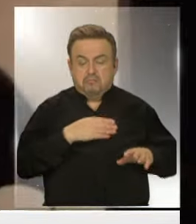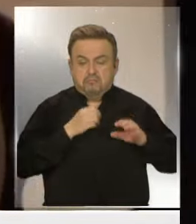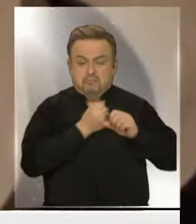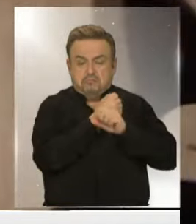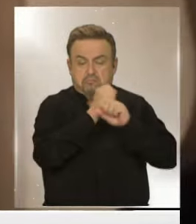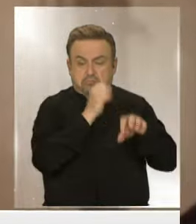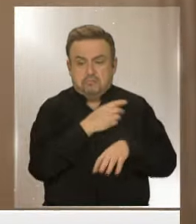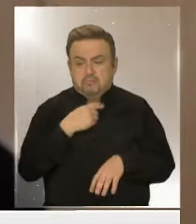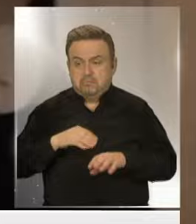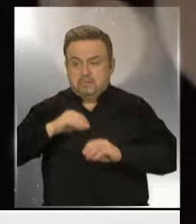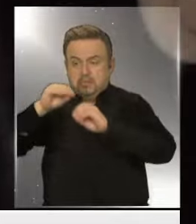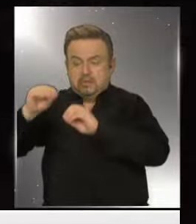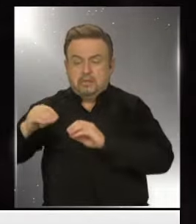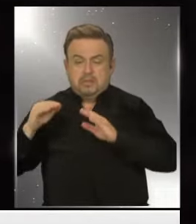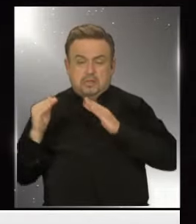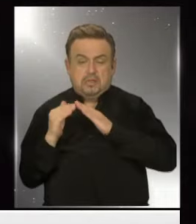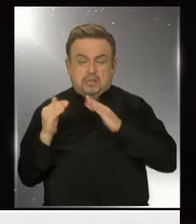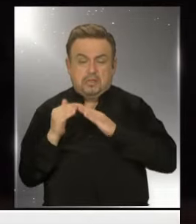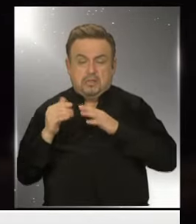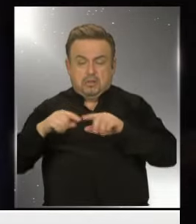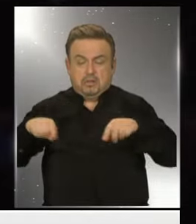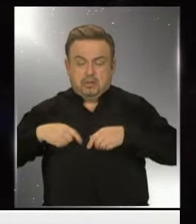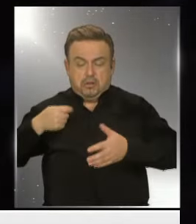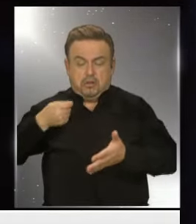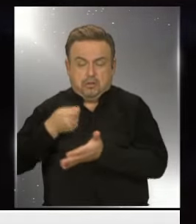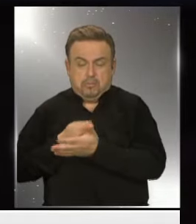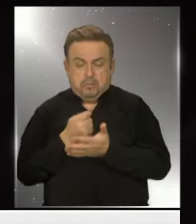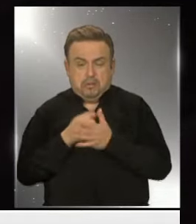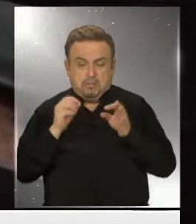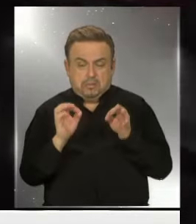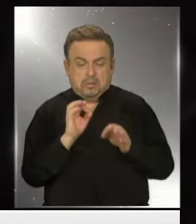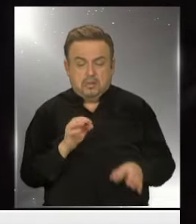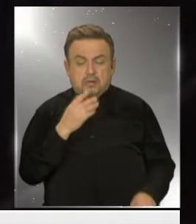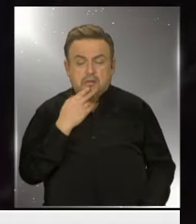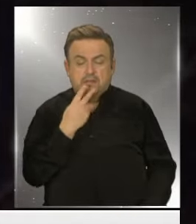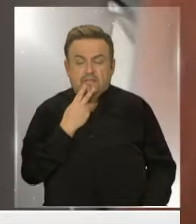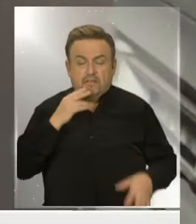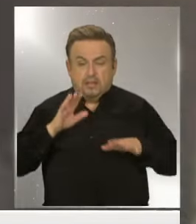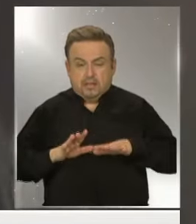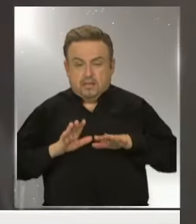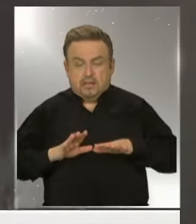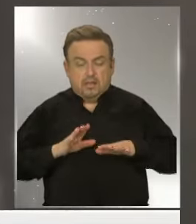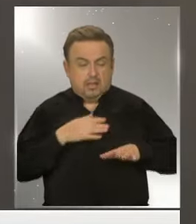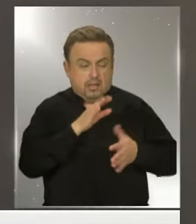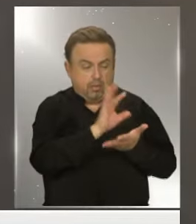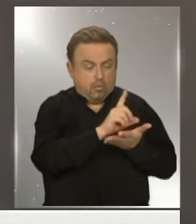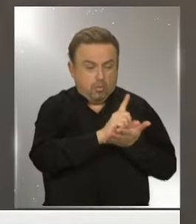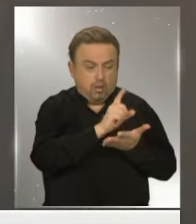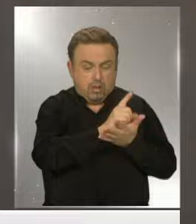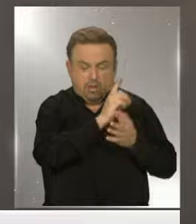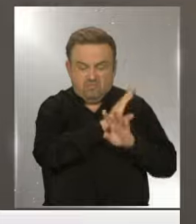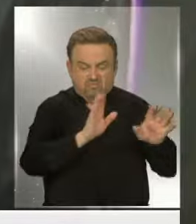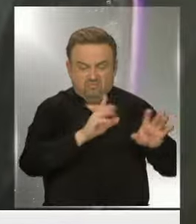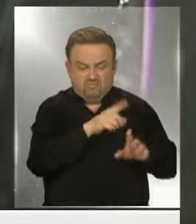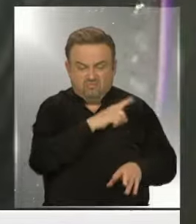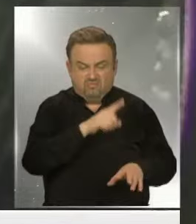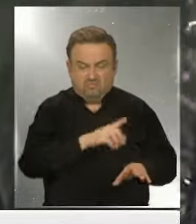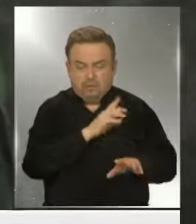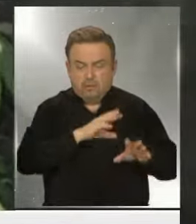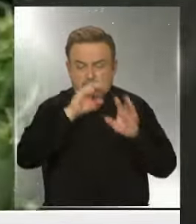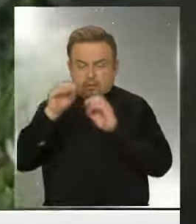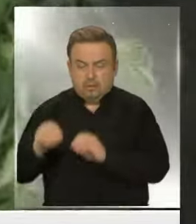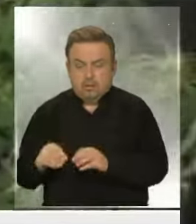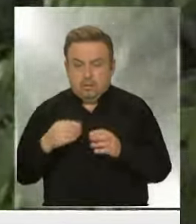hasta una parcela de agrado que ellos compran y habilitan especialmente para vivir fuera del sector donde están comercializando la